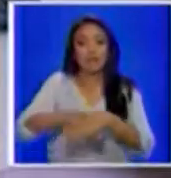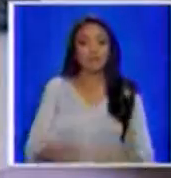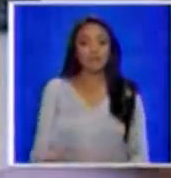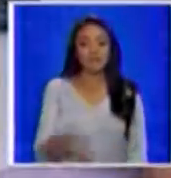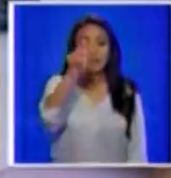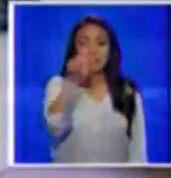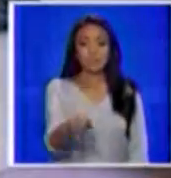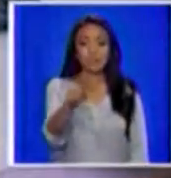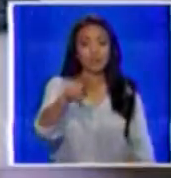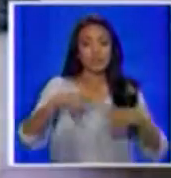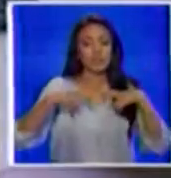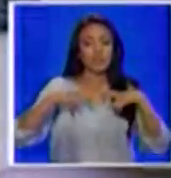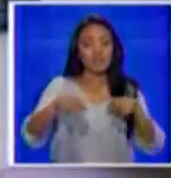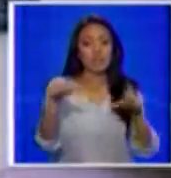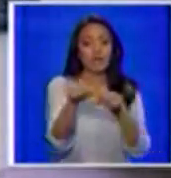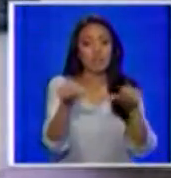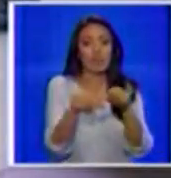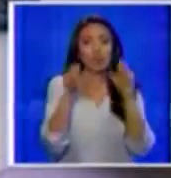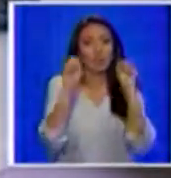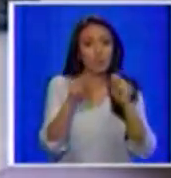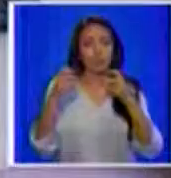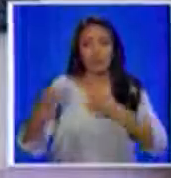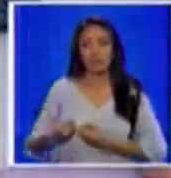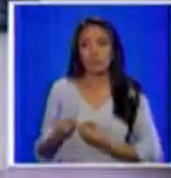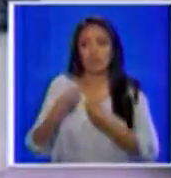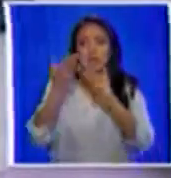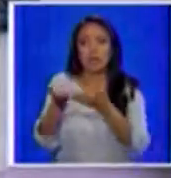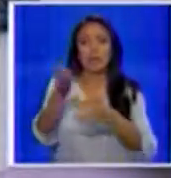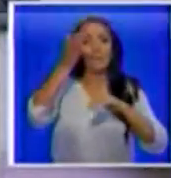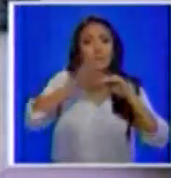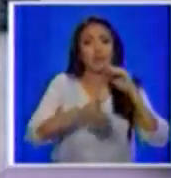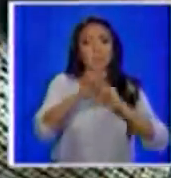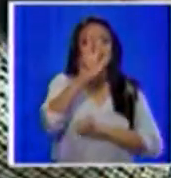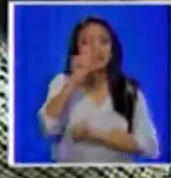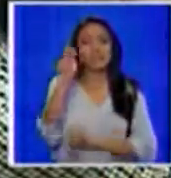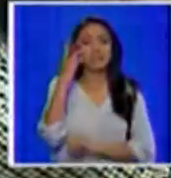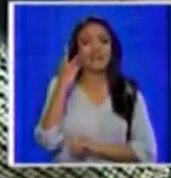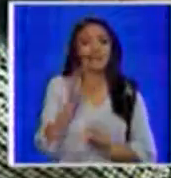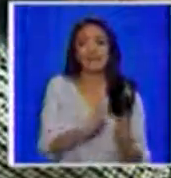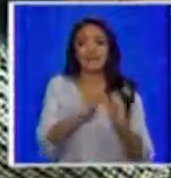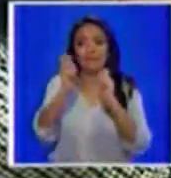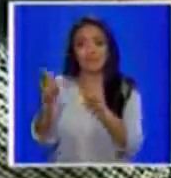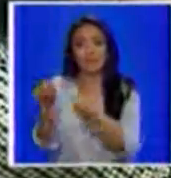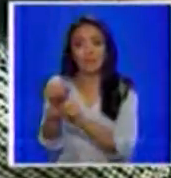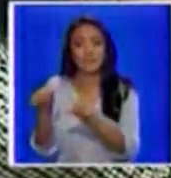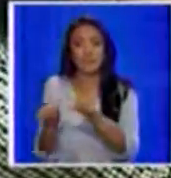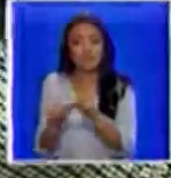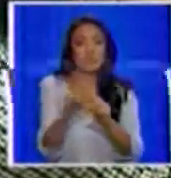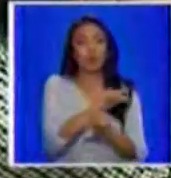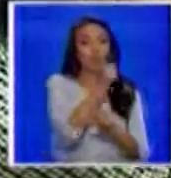glosas administrativas pueden presentar sus descargos en un plazo de 30 días, mientras